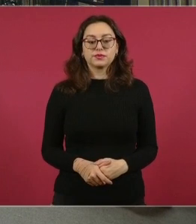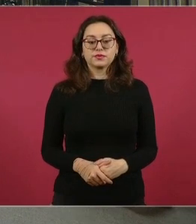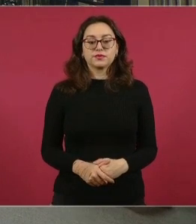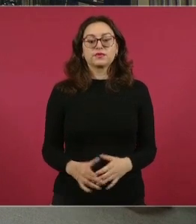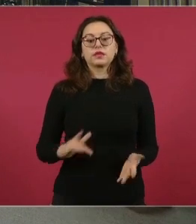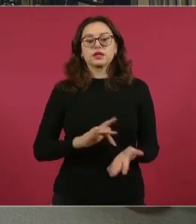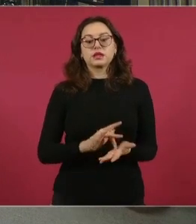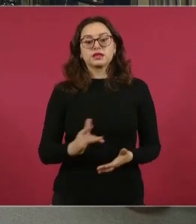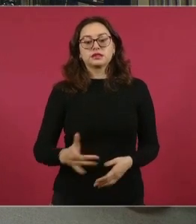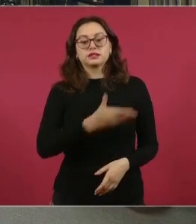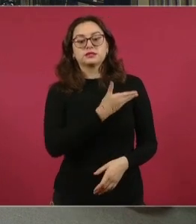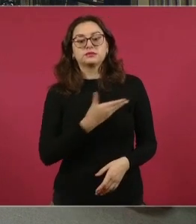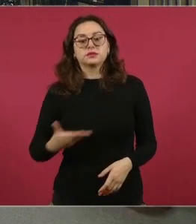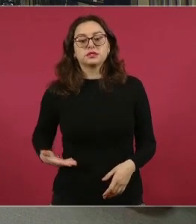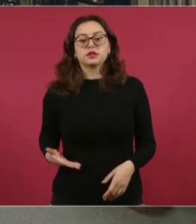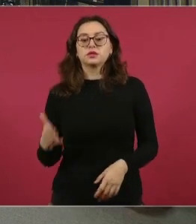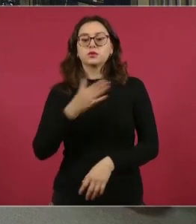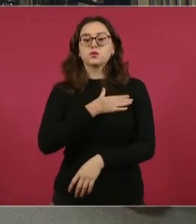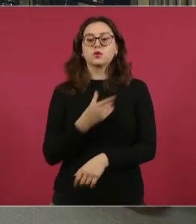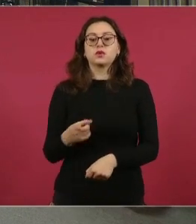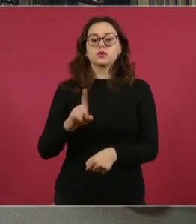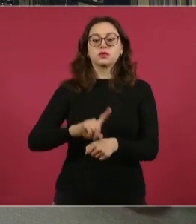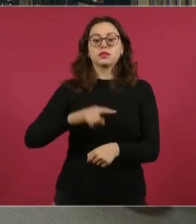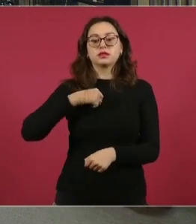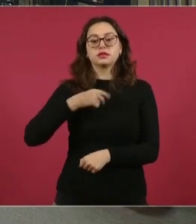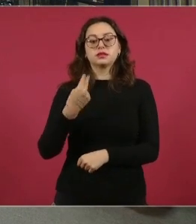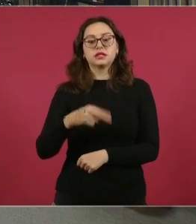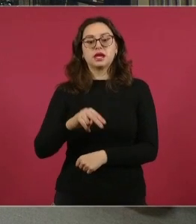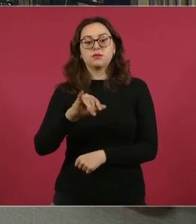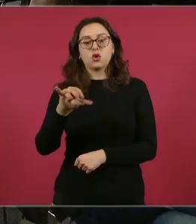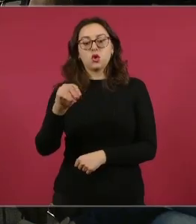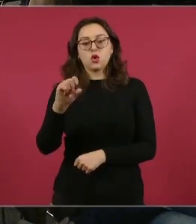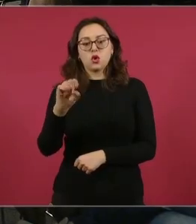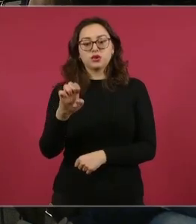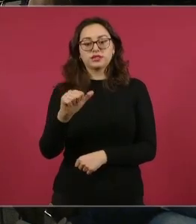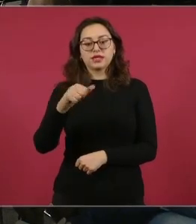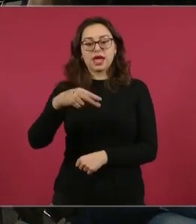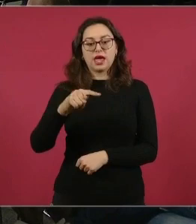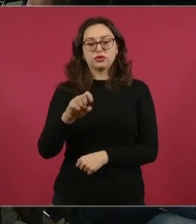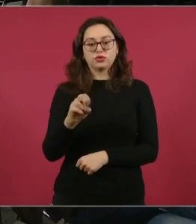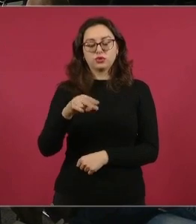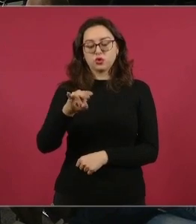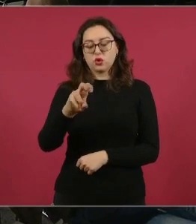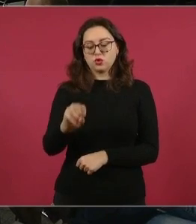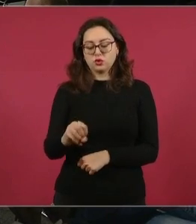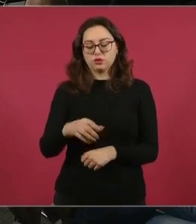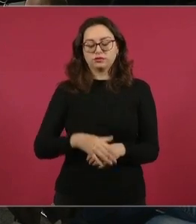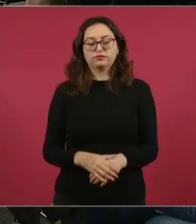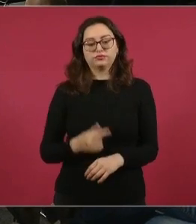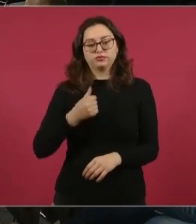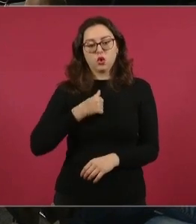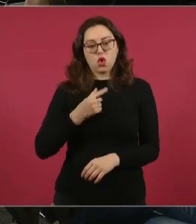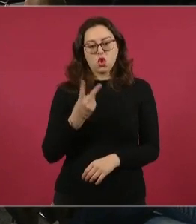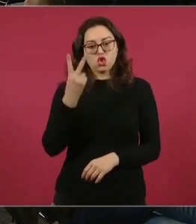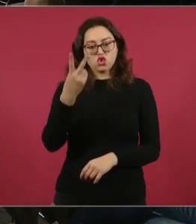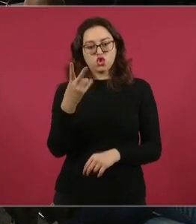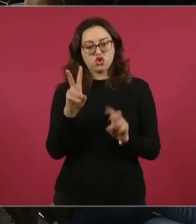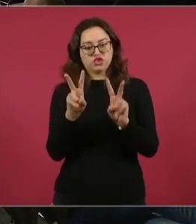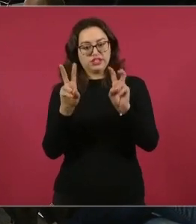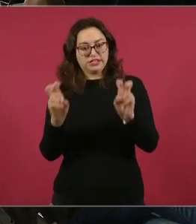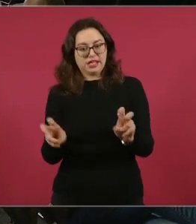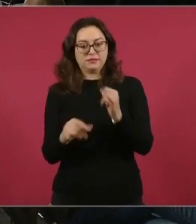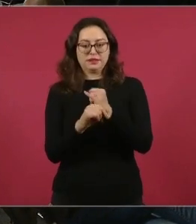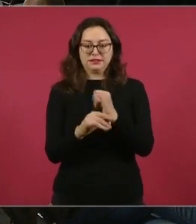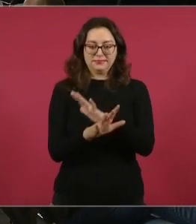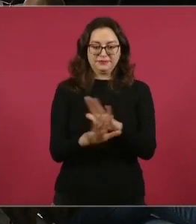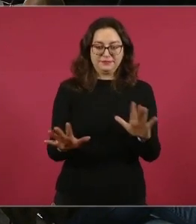Gracias, señor presidente. Buenos días. Soy José Antonio Morales de Grupo ASIR. Dos temas que son los que yo traigo. Primero, preguntar en este momento, dado